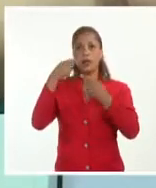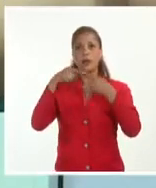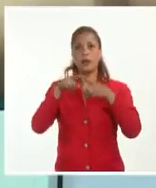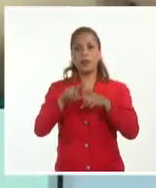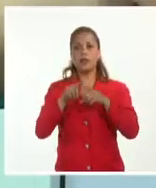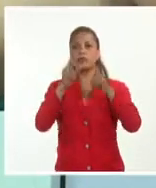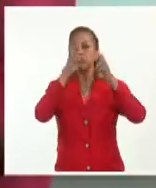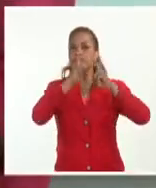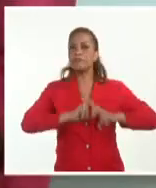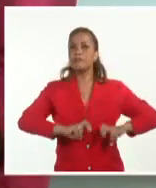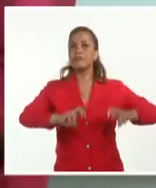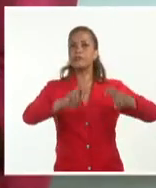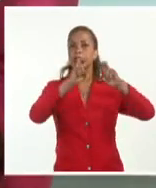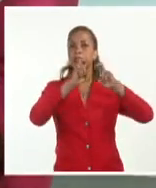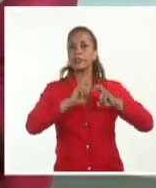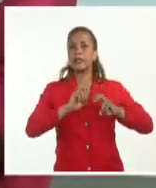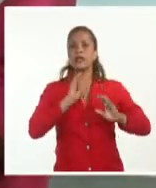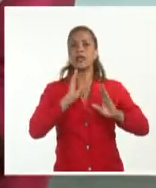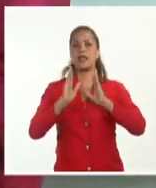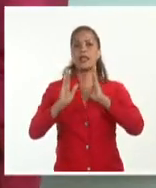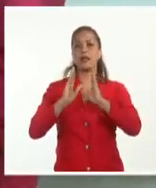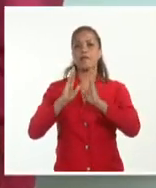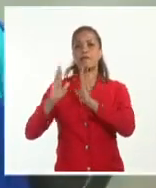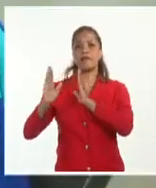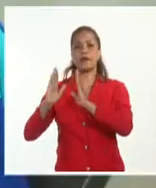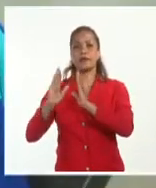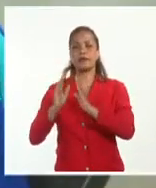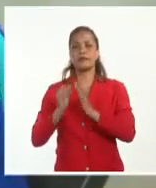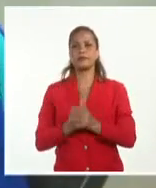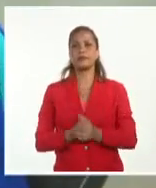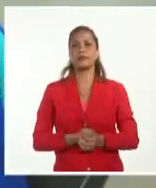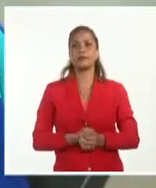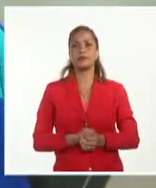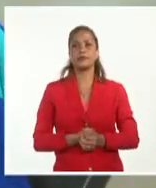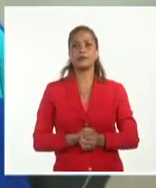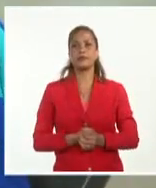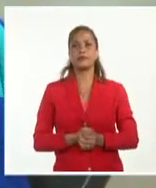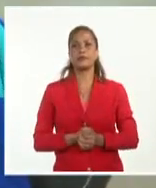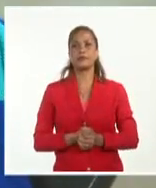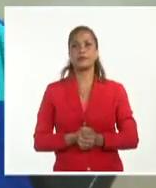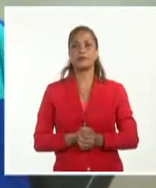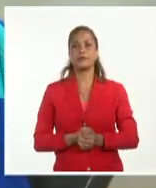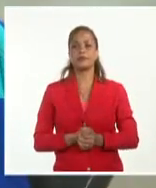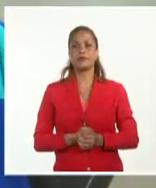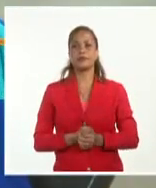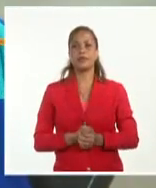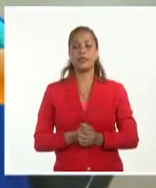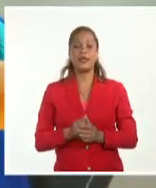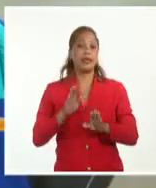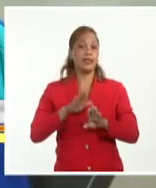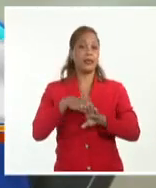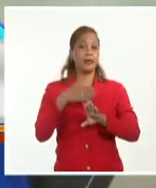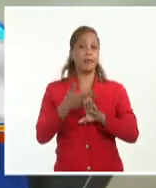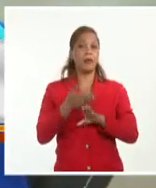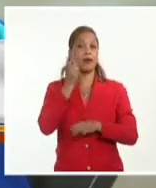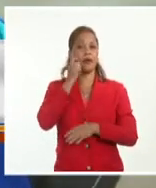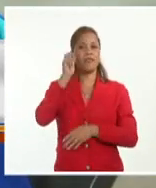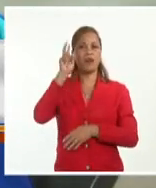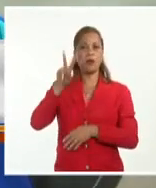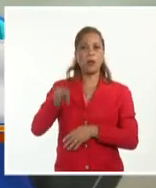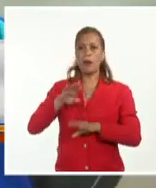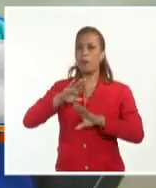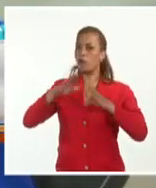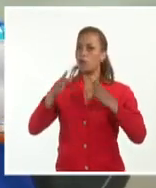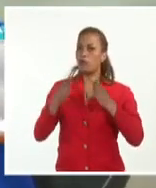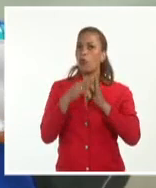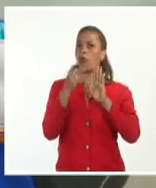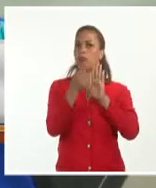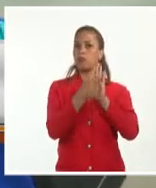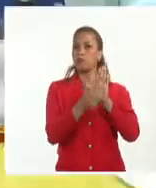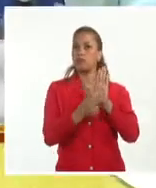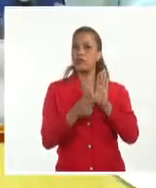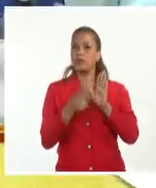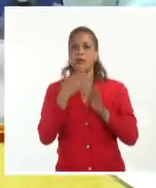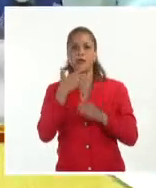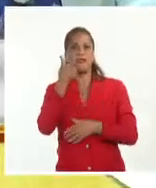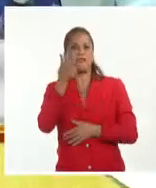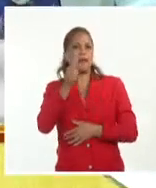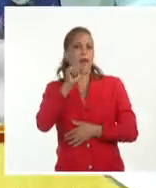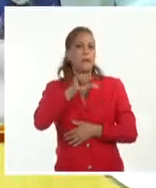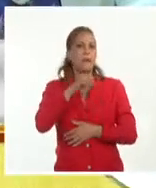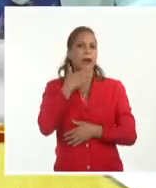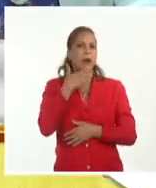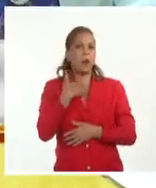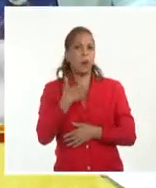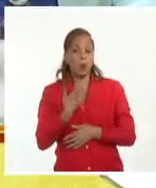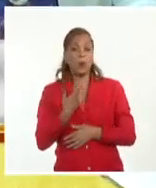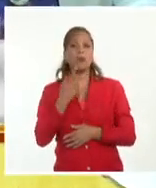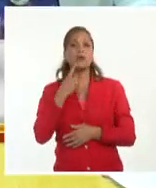una de sus fases y etapas. Ver toda la trazabilidad del ensayo. Una vez que nosotros hemos evaluado este protocolo, ¿qué ocurre ya en condiciones reales? Si nos